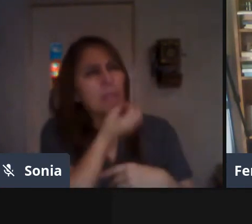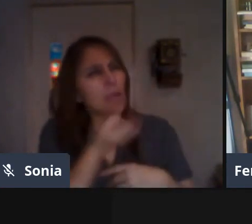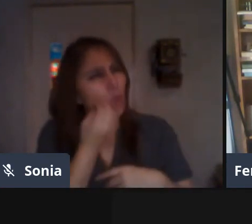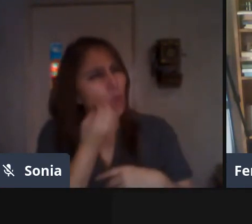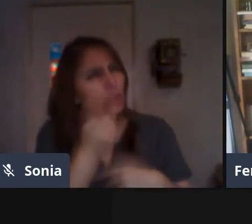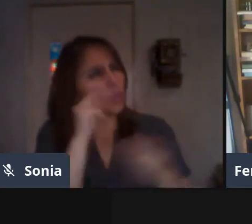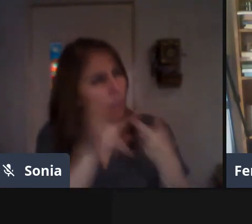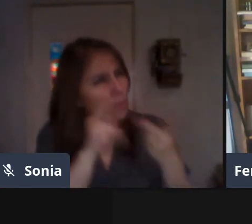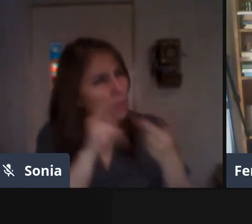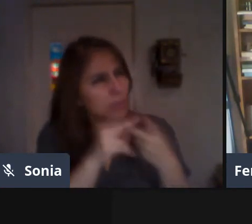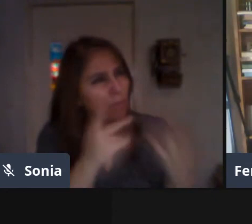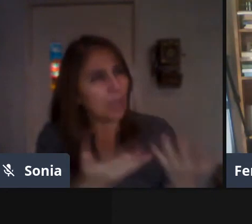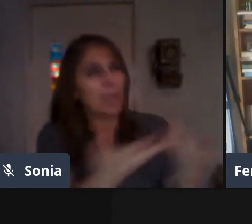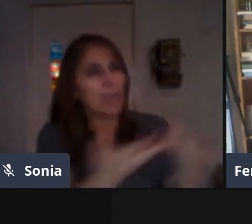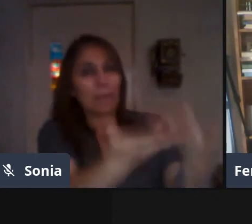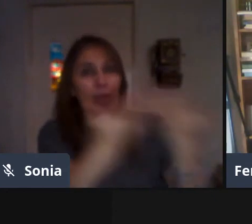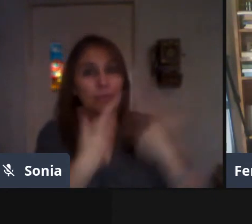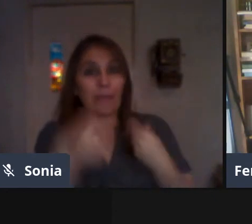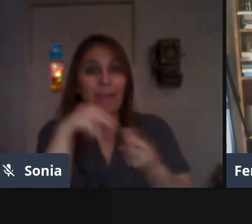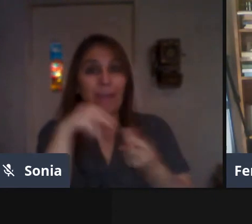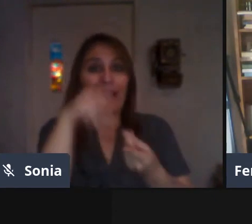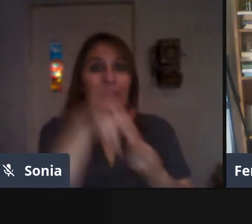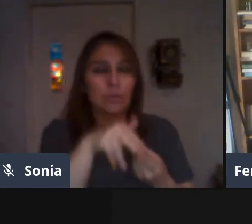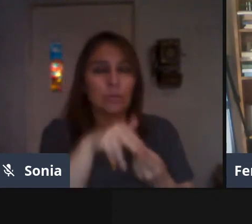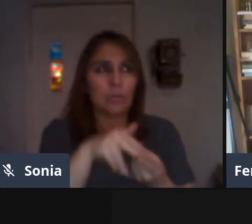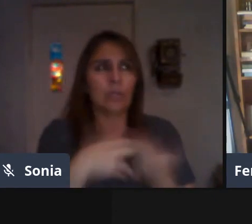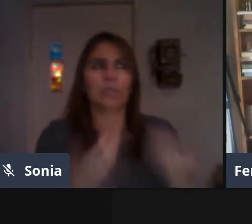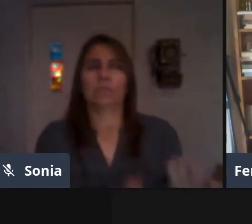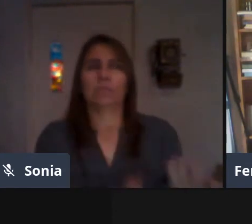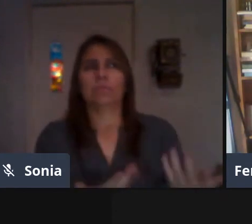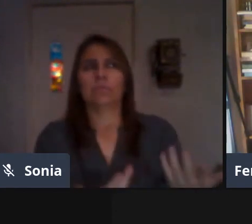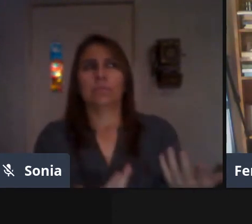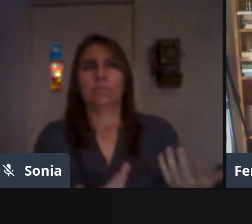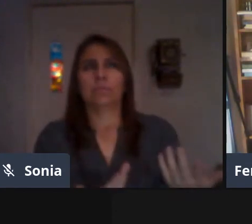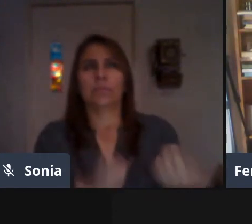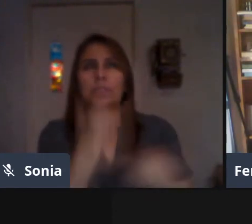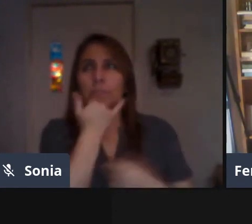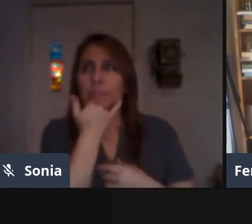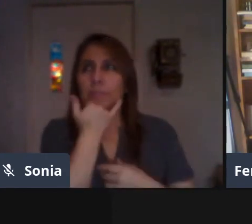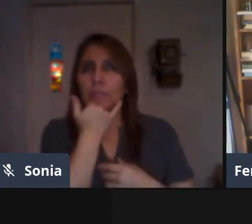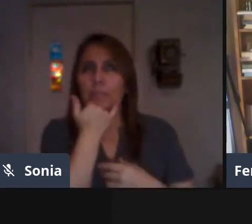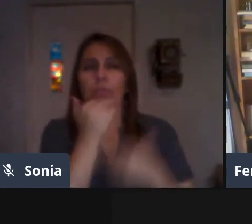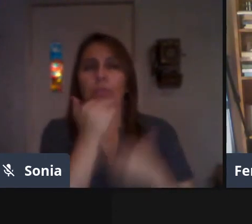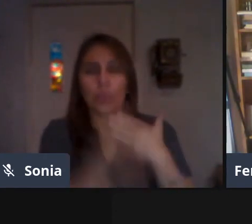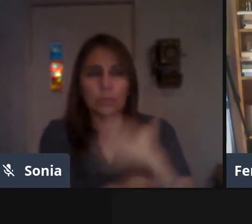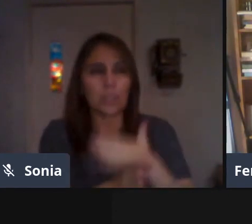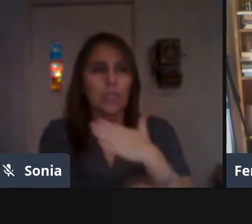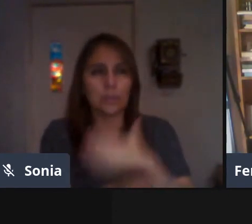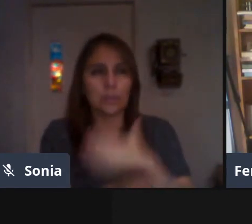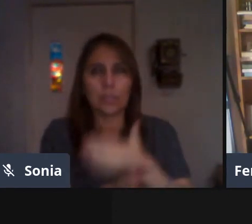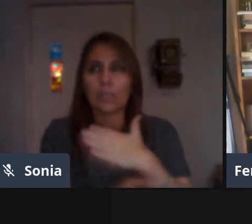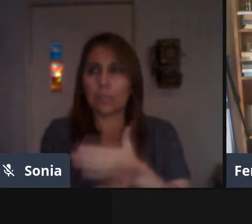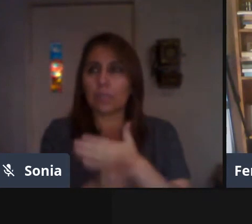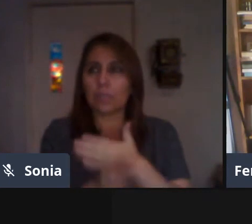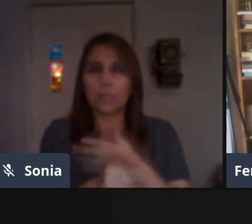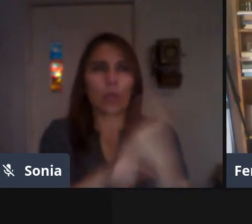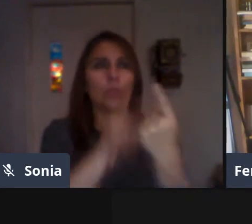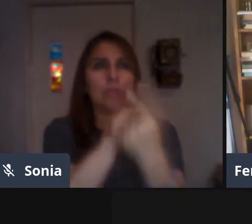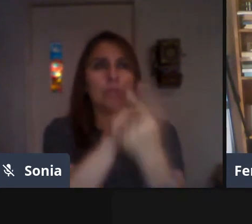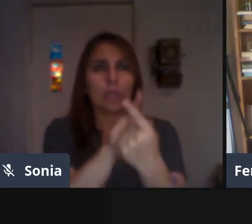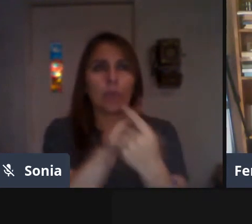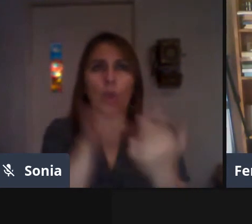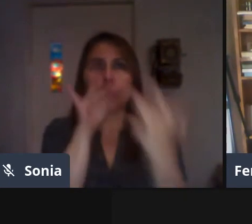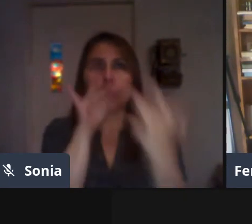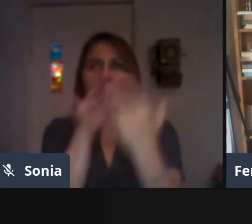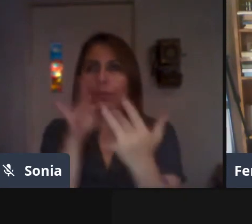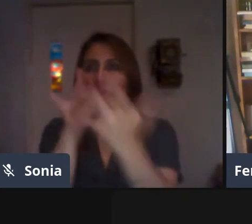caso y me parece que en ese camino uno sigue si hay algo que uno mantiene seguir en ese camino